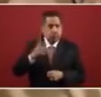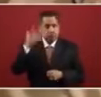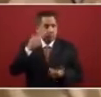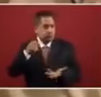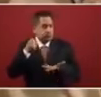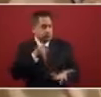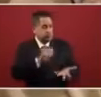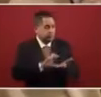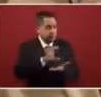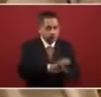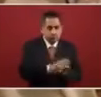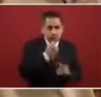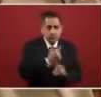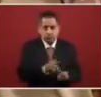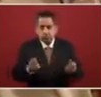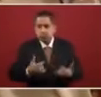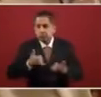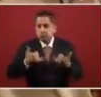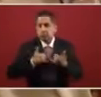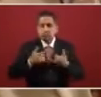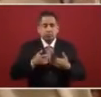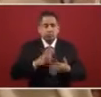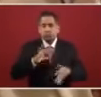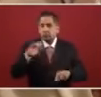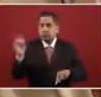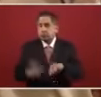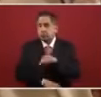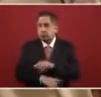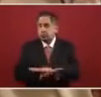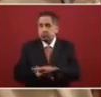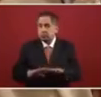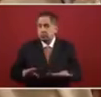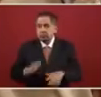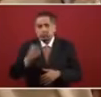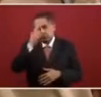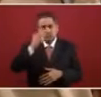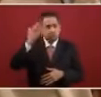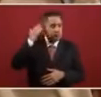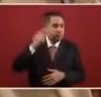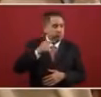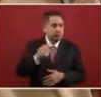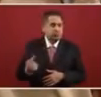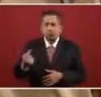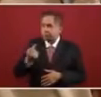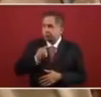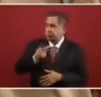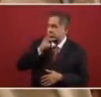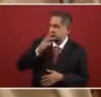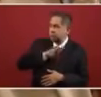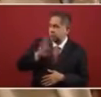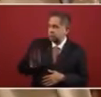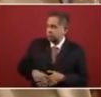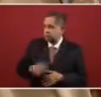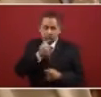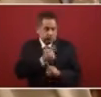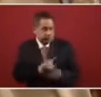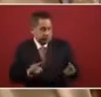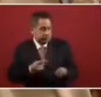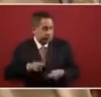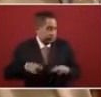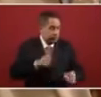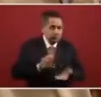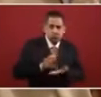económicos que recibían los niños y adolescentes que quedaron huérfanos a causa de feminicidios en Oaxaca. Señalan que no han